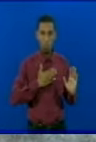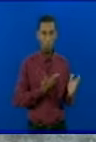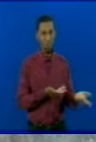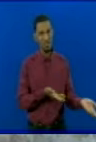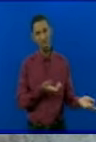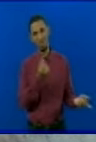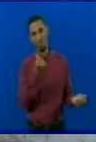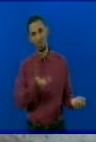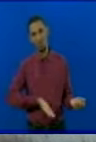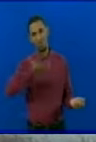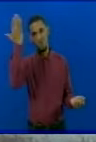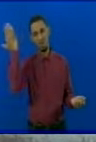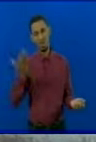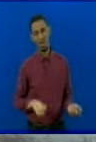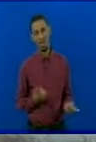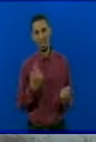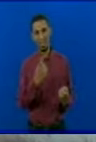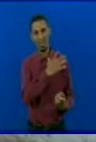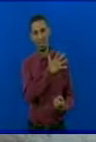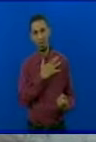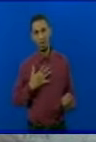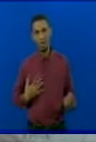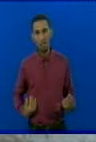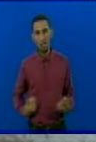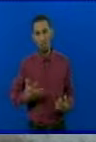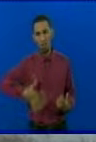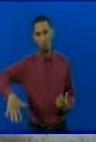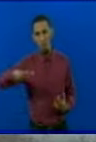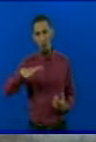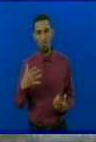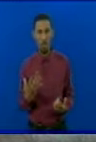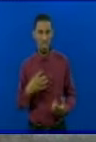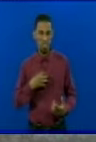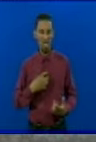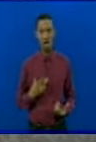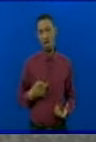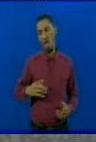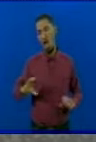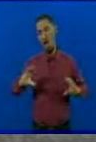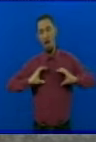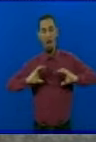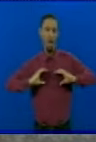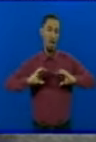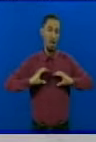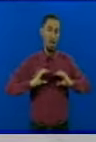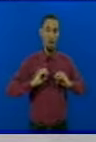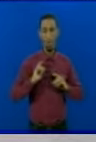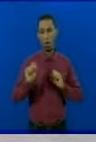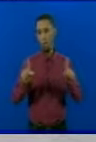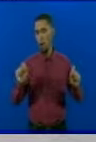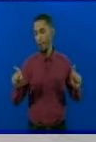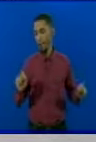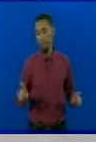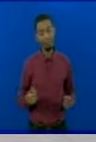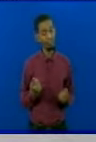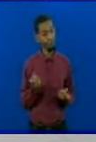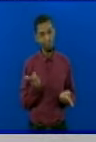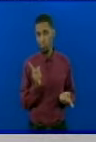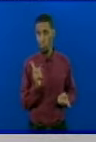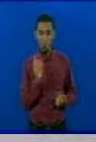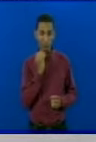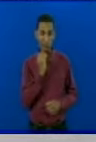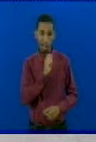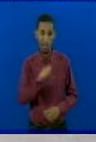ser consciente de las cosas. No todo el mundo que tiene mil y pico de pesos para comprar un tono de aceite. Si los productos están en